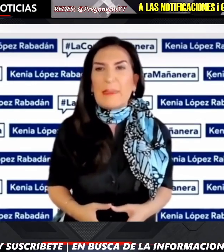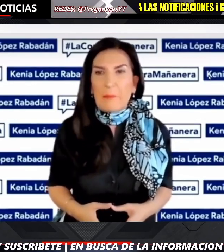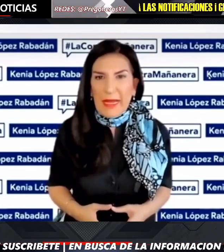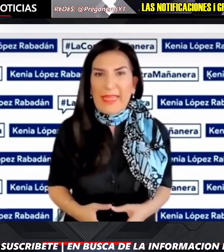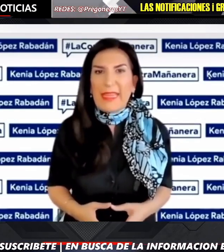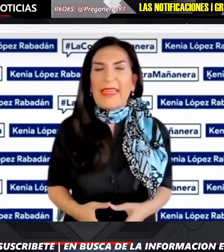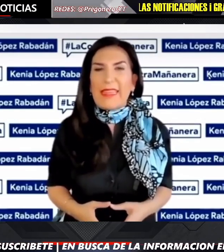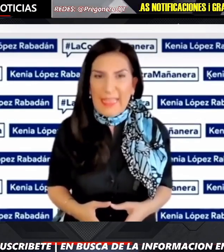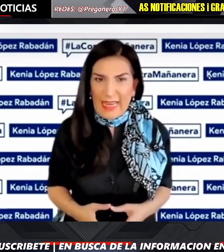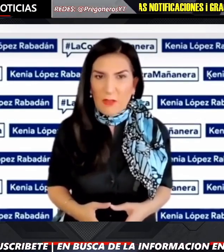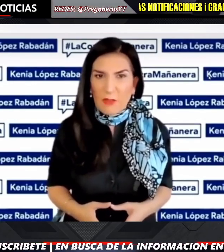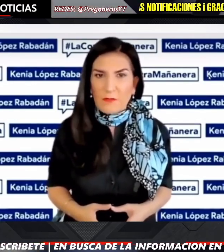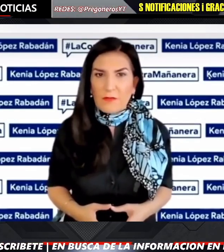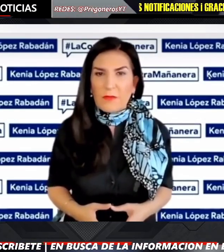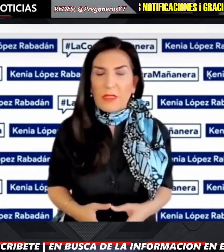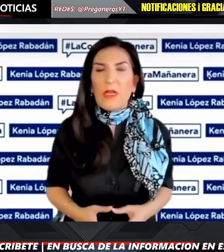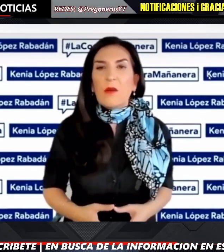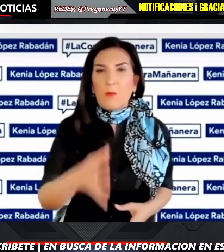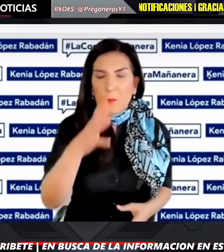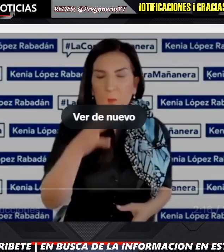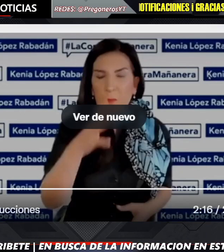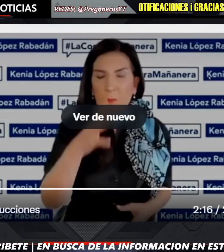se separe del cargo.